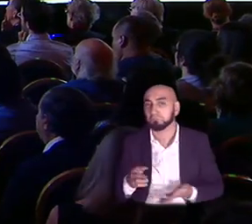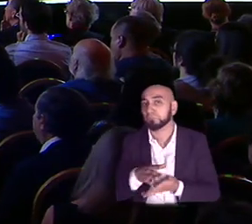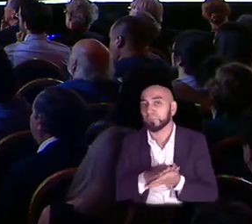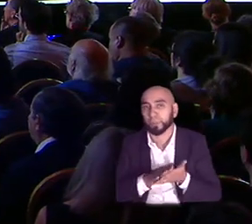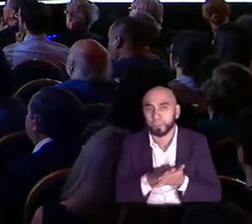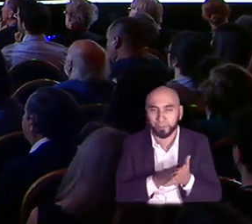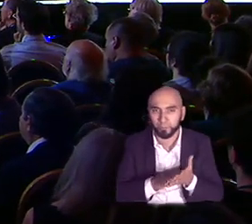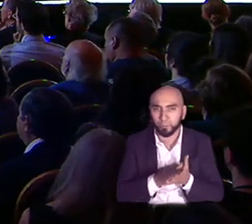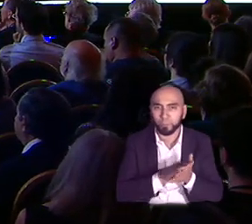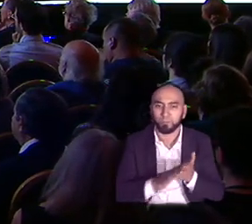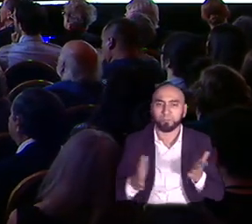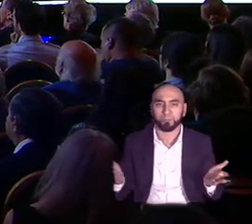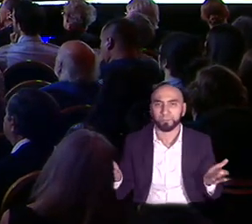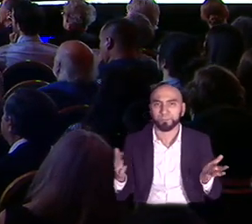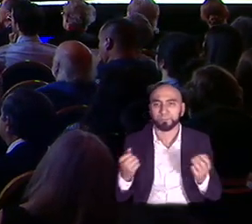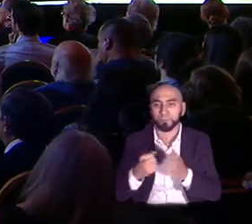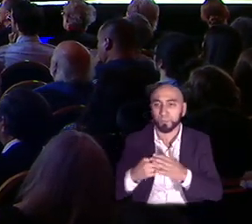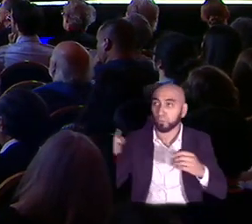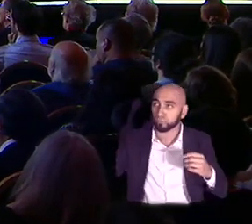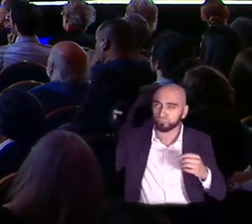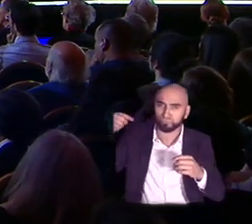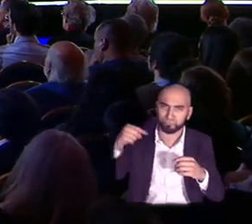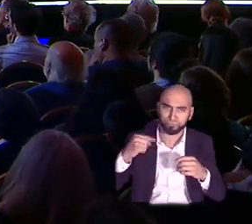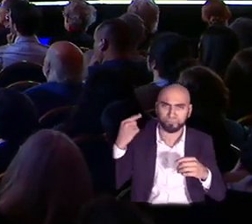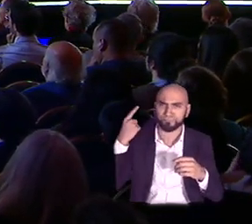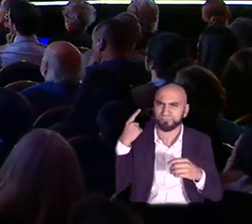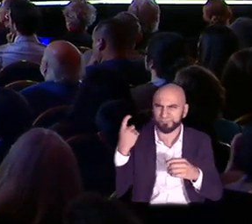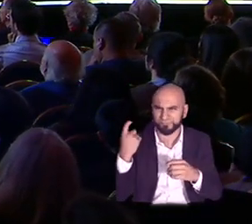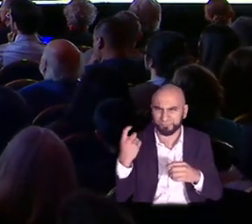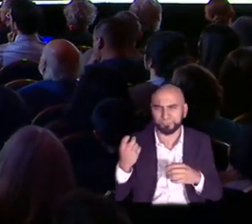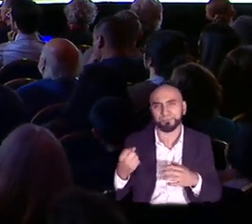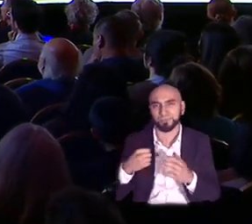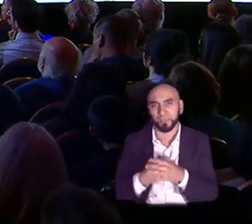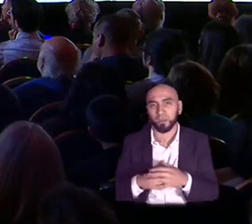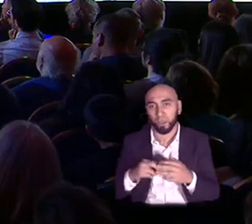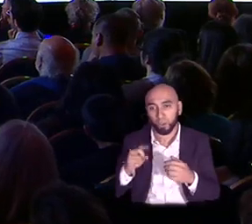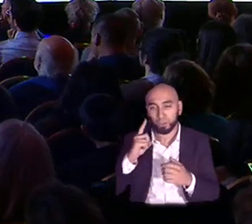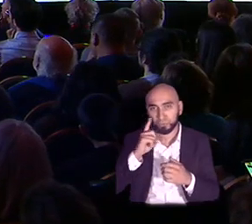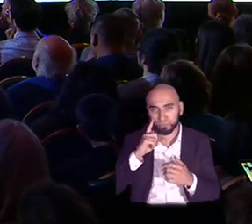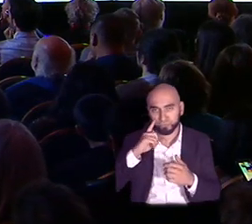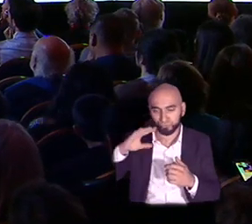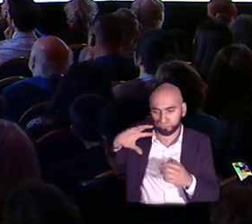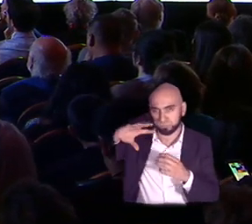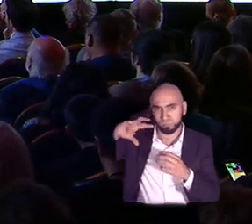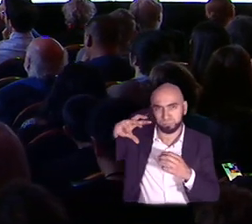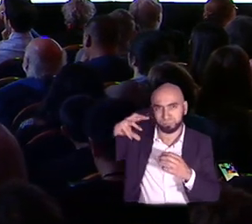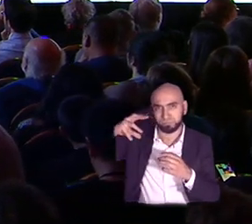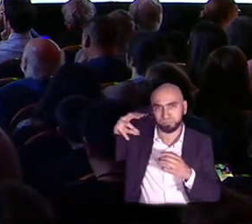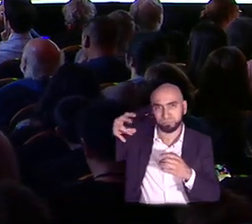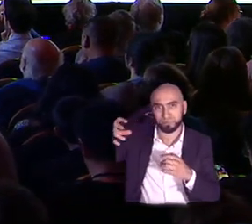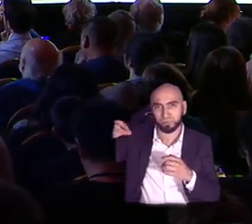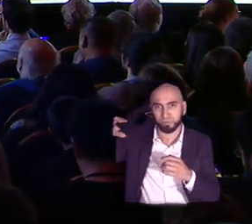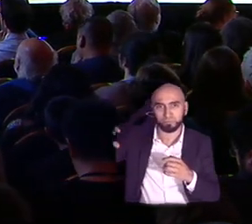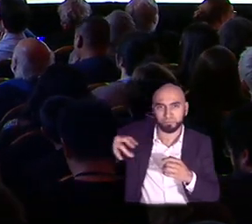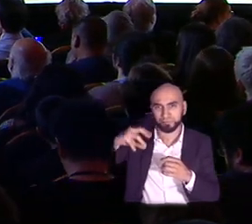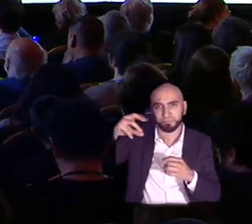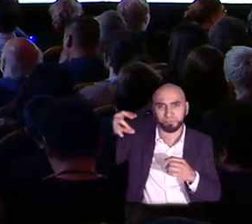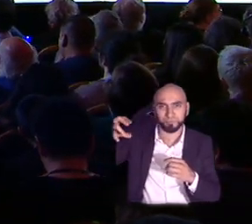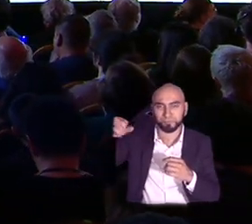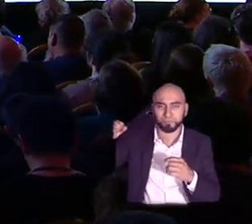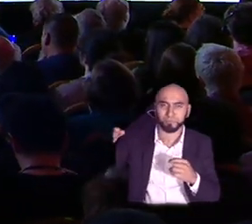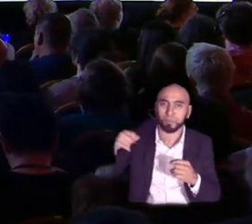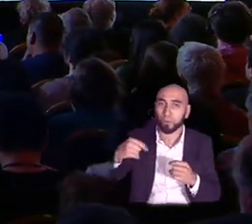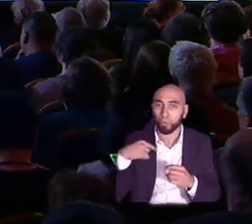en velocidad, o en realidad el cometa o el asteroide tiene un órbito elíptico. Y nosotros tenemos un órbito elíptico